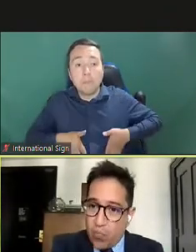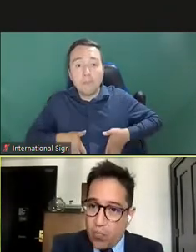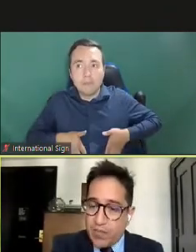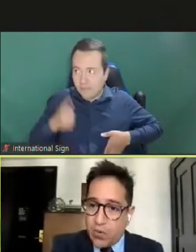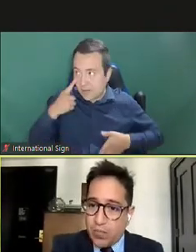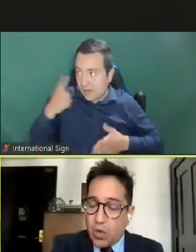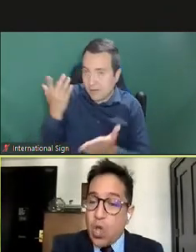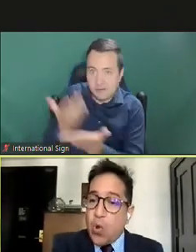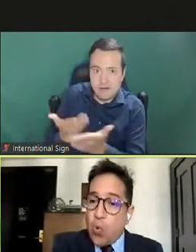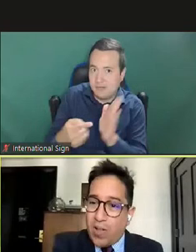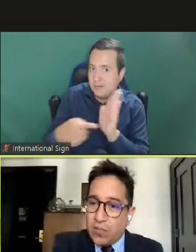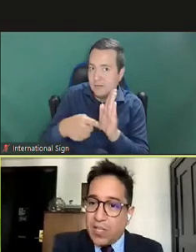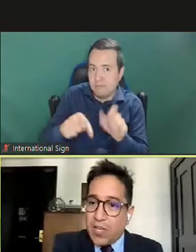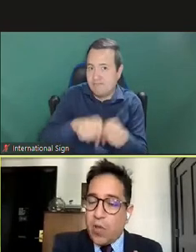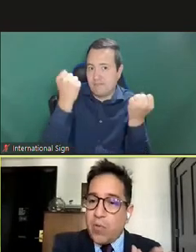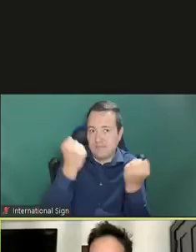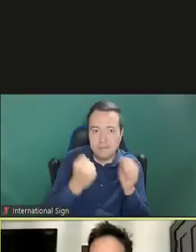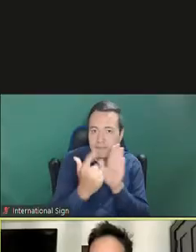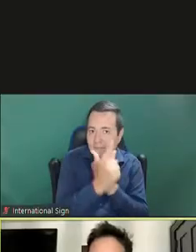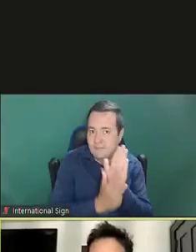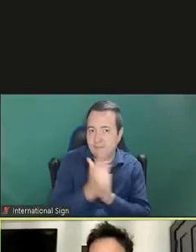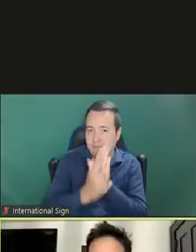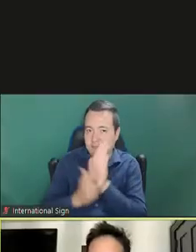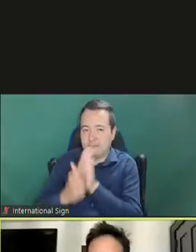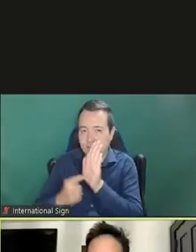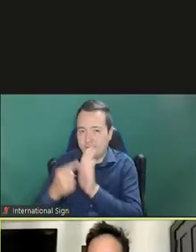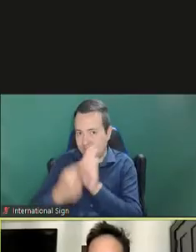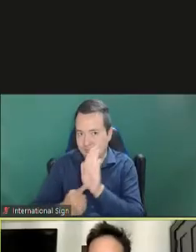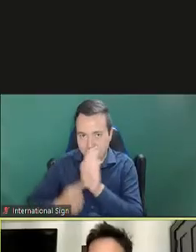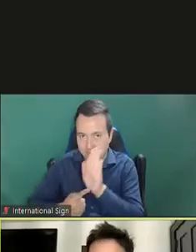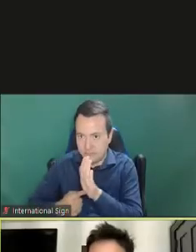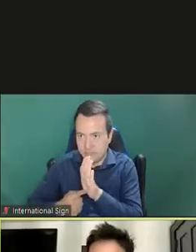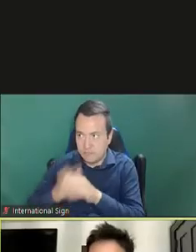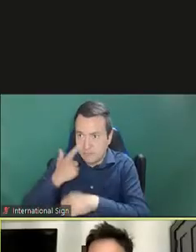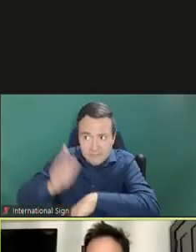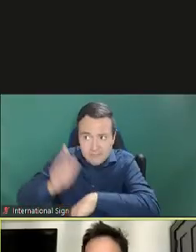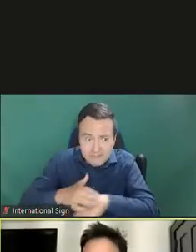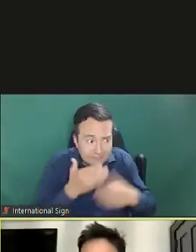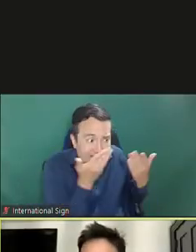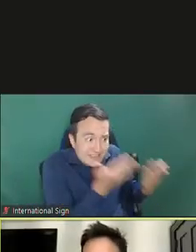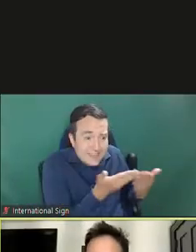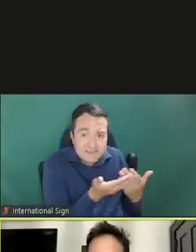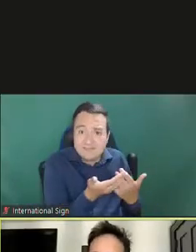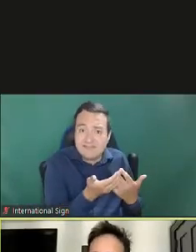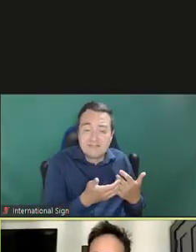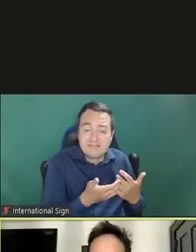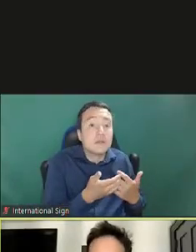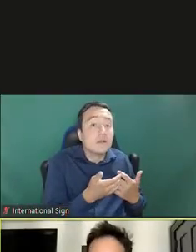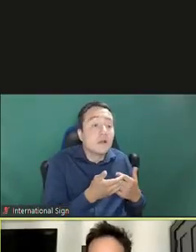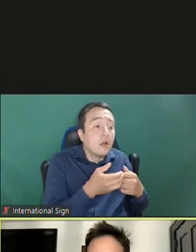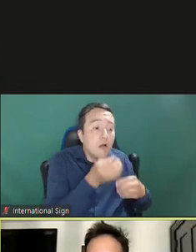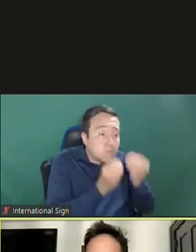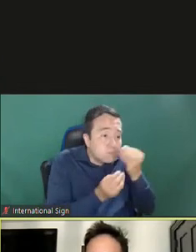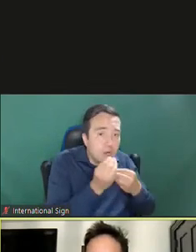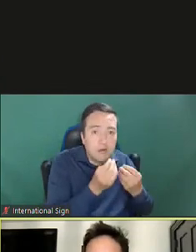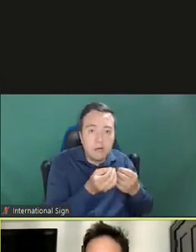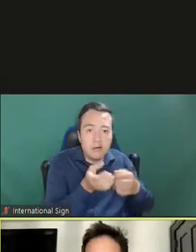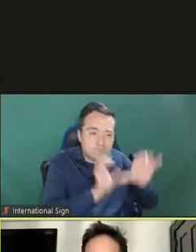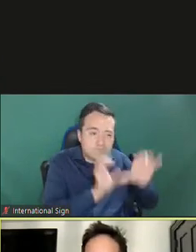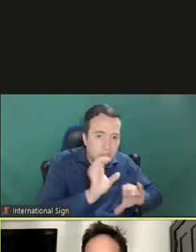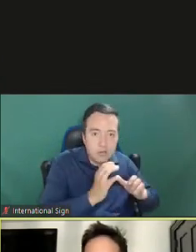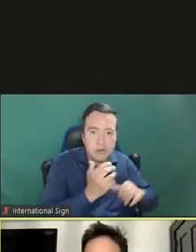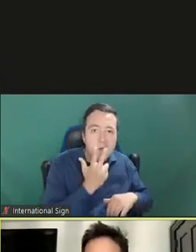inacción no puede ser una opción cuando tenemos evidencia clara del impacto de estas enfermedades en la sociedad tenemos evidencia clara de el